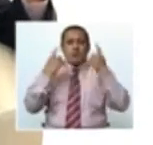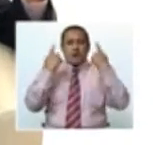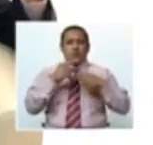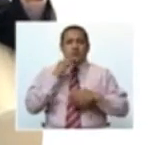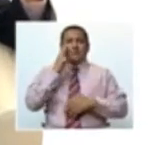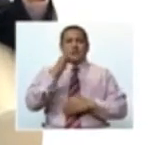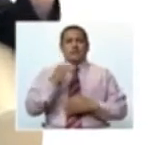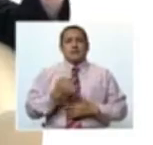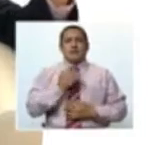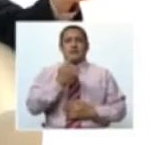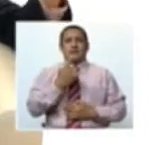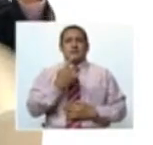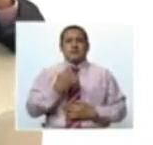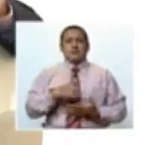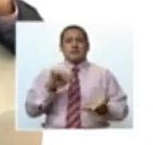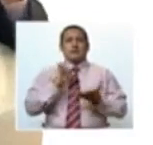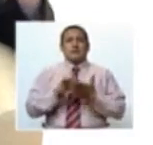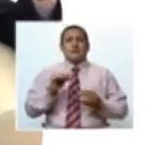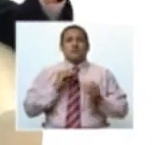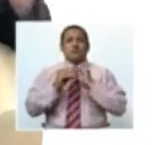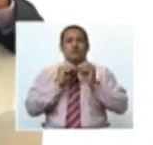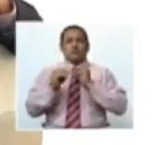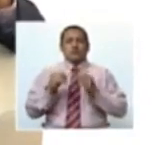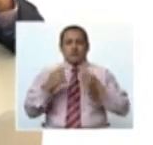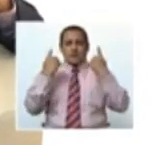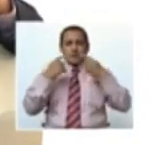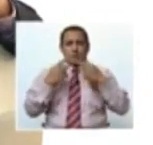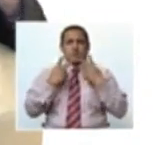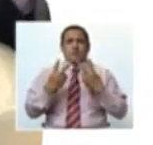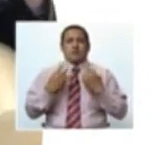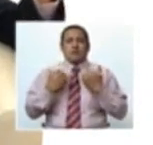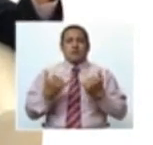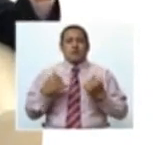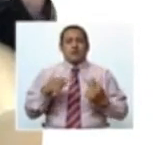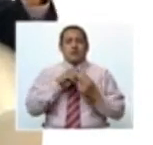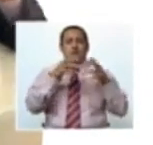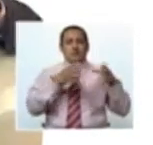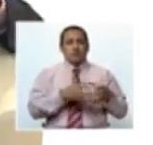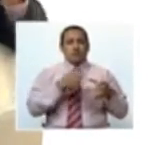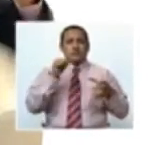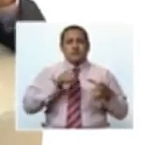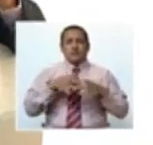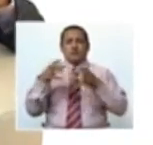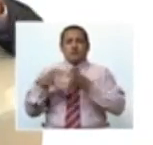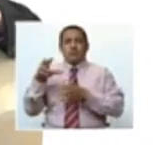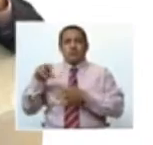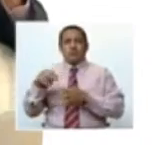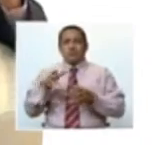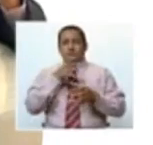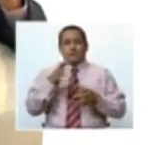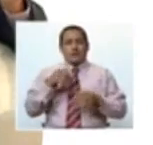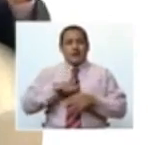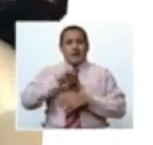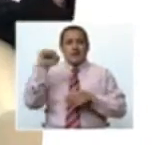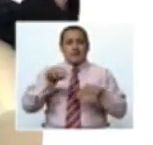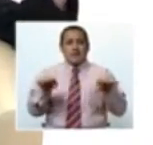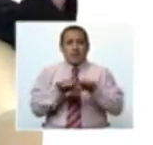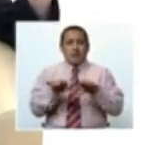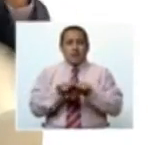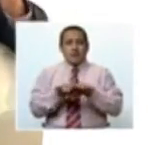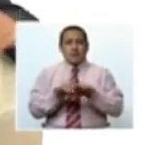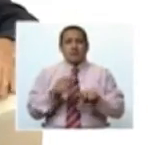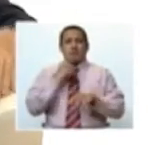decisorio, de tal manera que dirime la situación entre esas dos posiciones que tienen 3 votos cada una, gana,